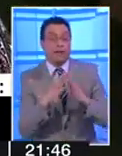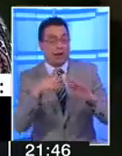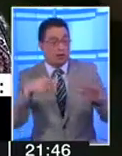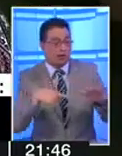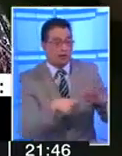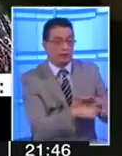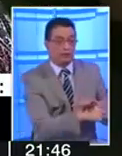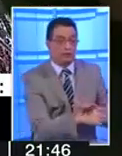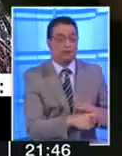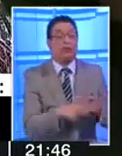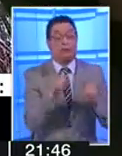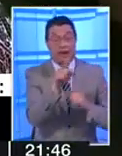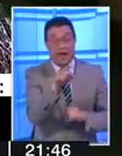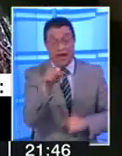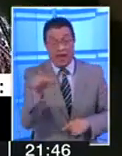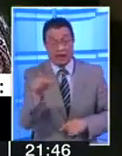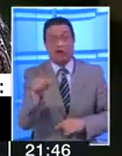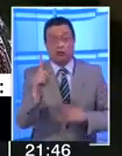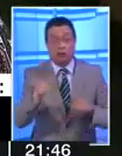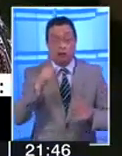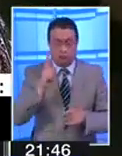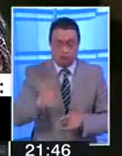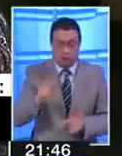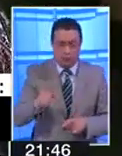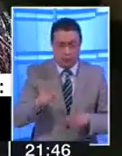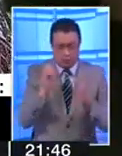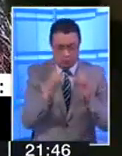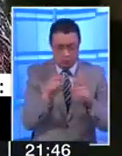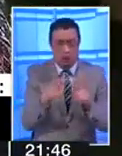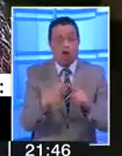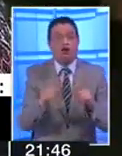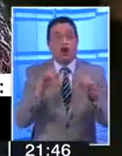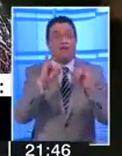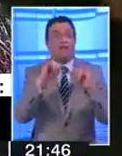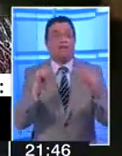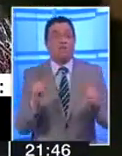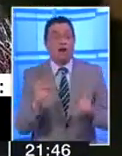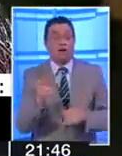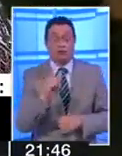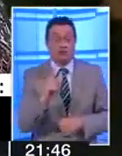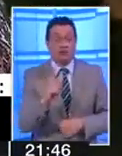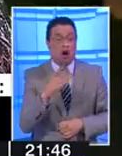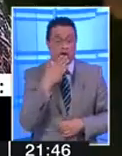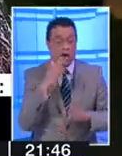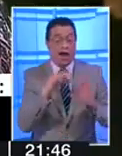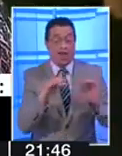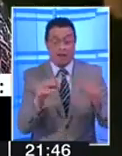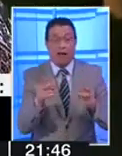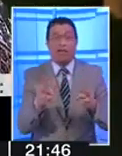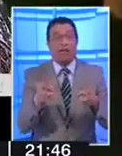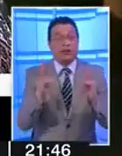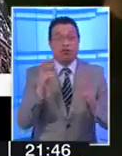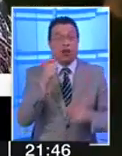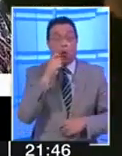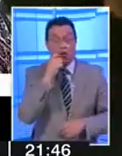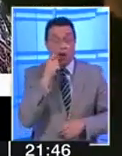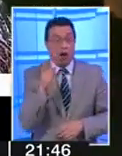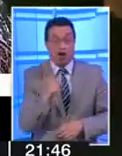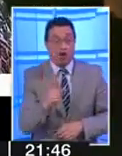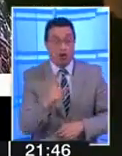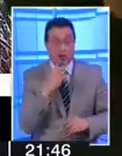y ellos eran adoctrinados de otra manera, no se hablaba de derechos humanos,